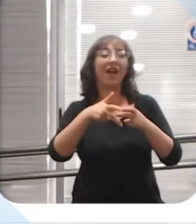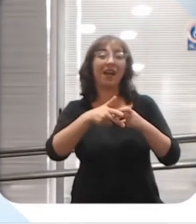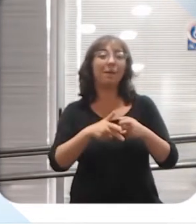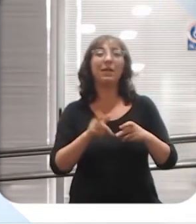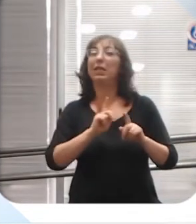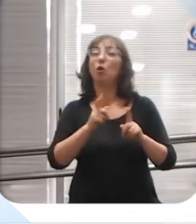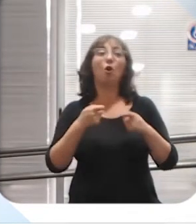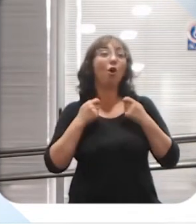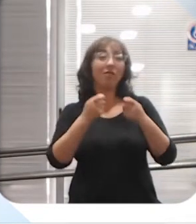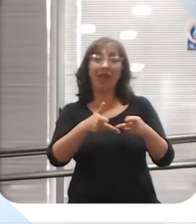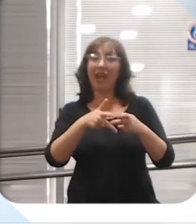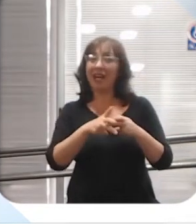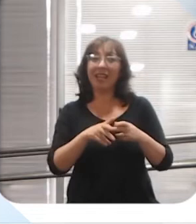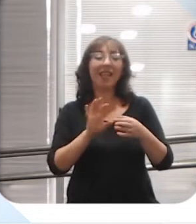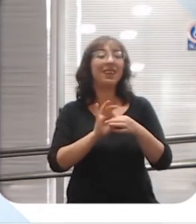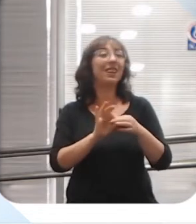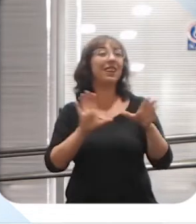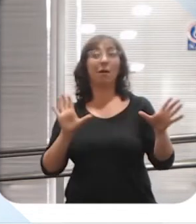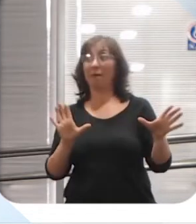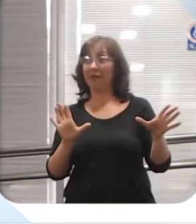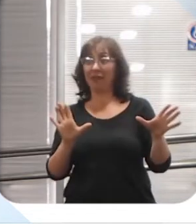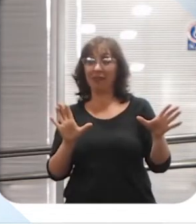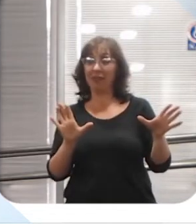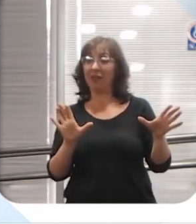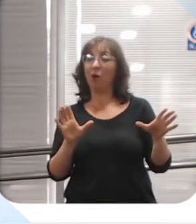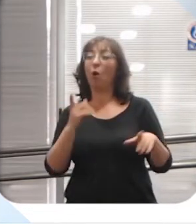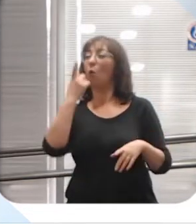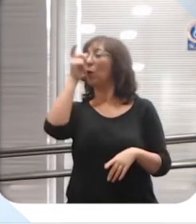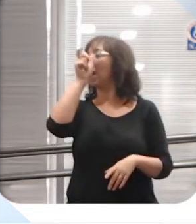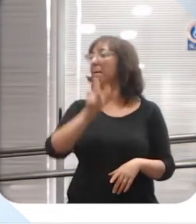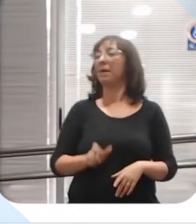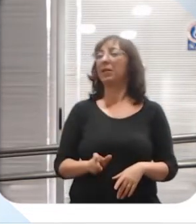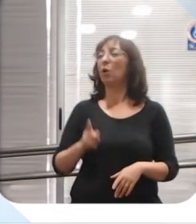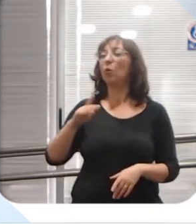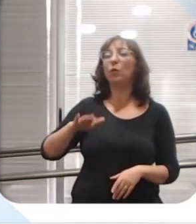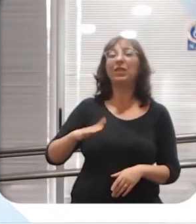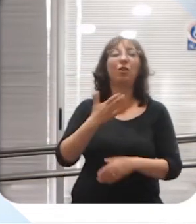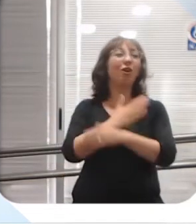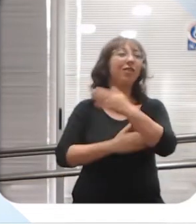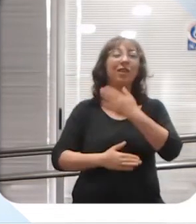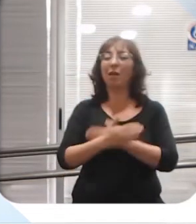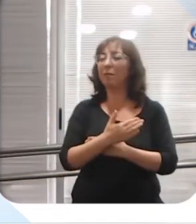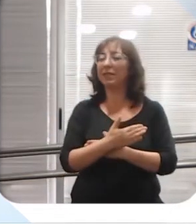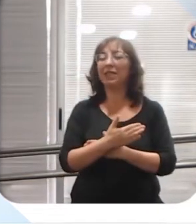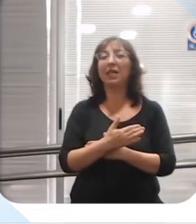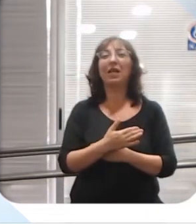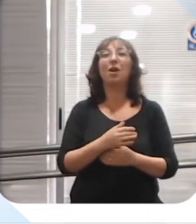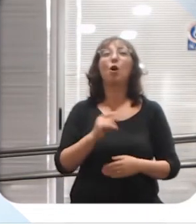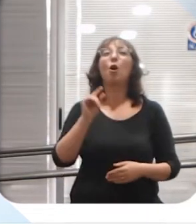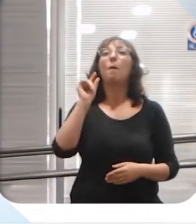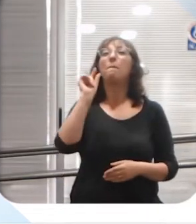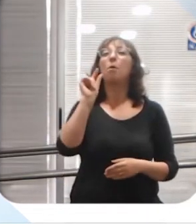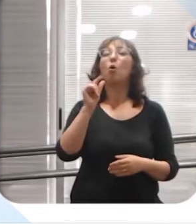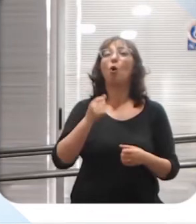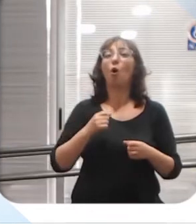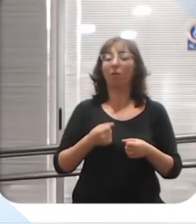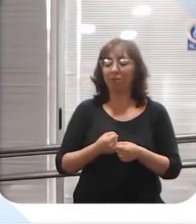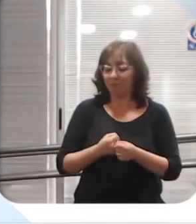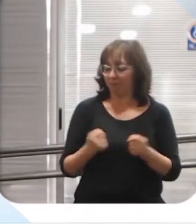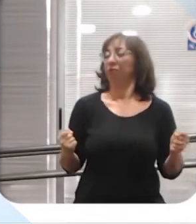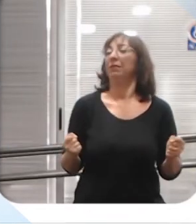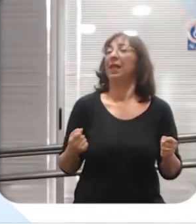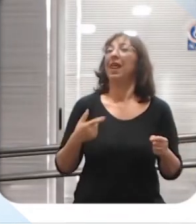no le damos herramientas para ser independiente, una persona, un niño con discapacidad, tiene poco impulso a